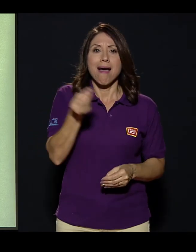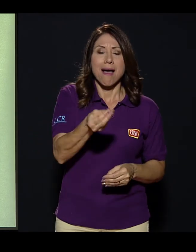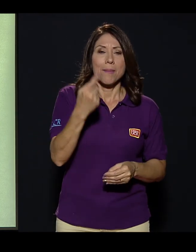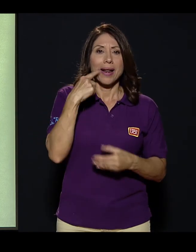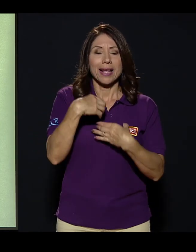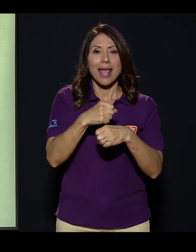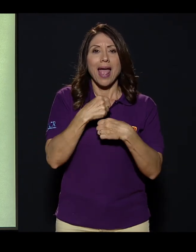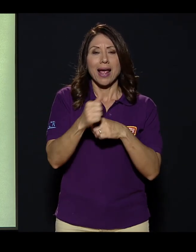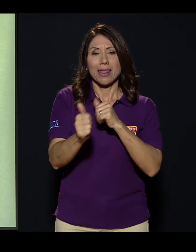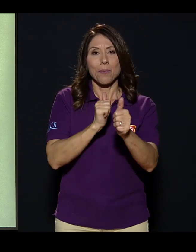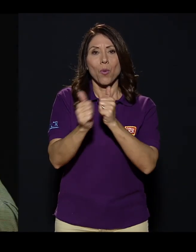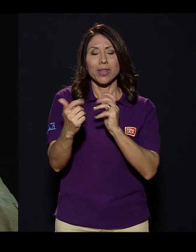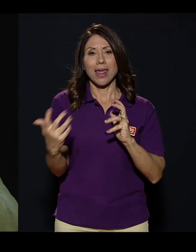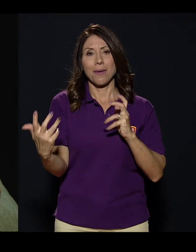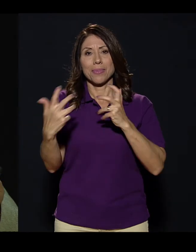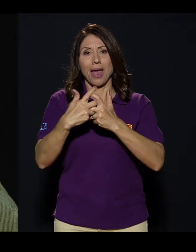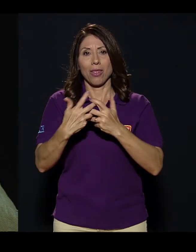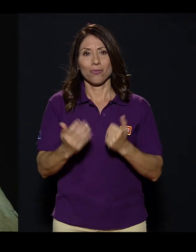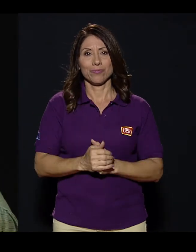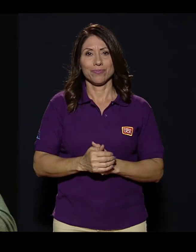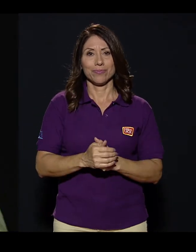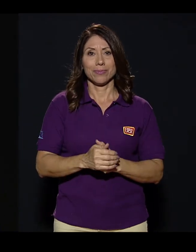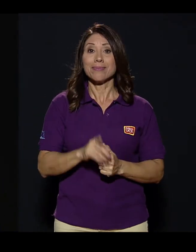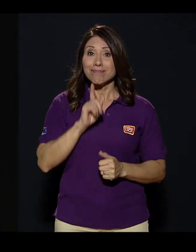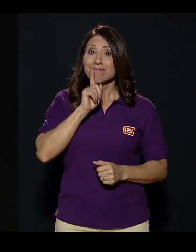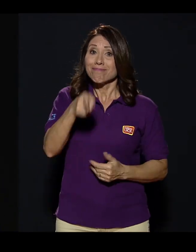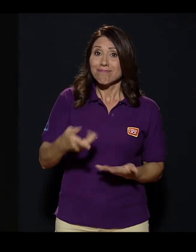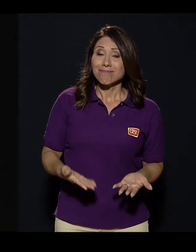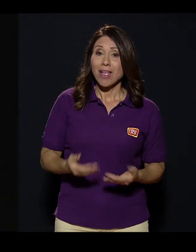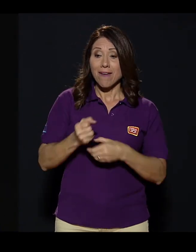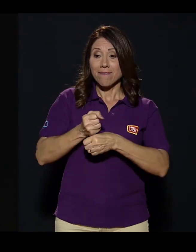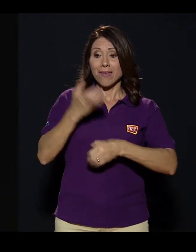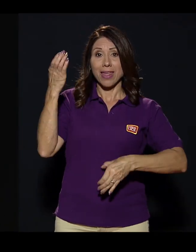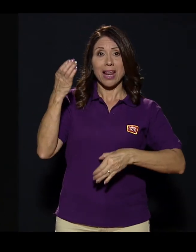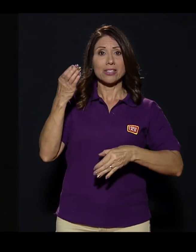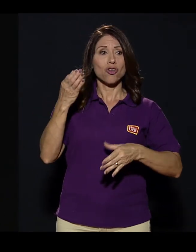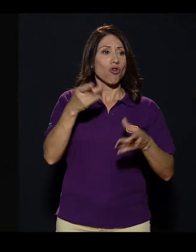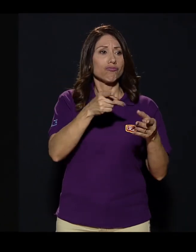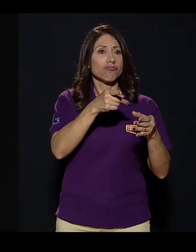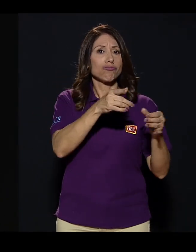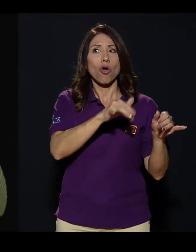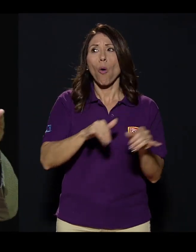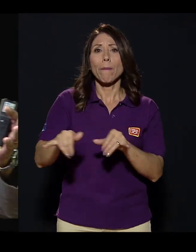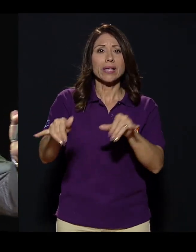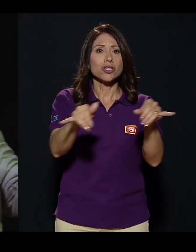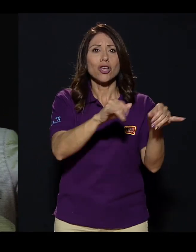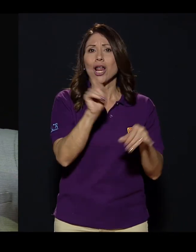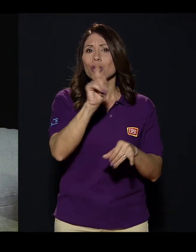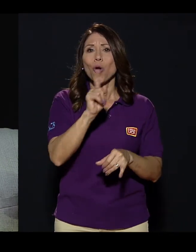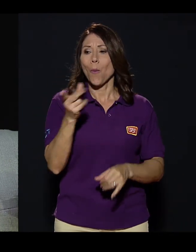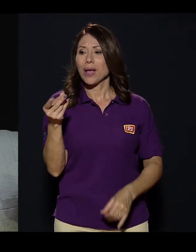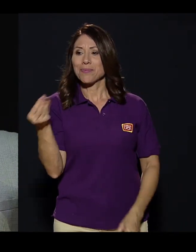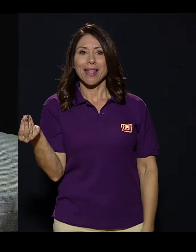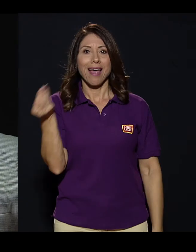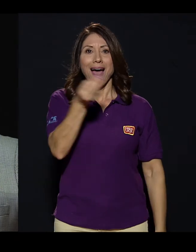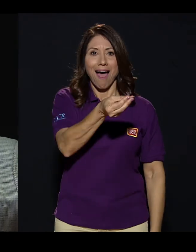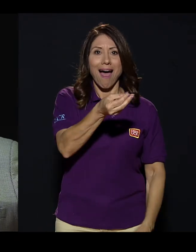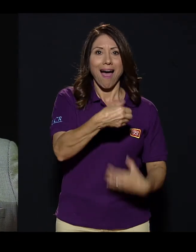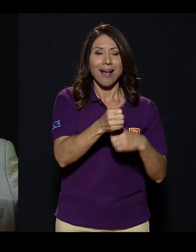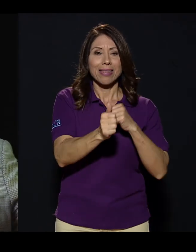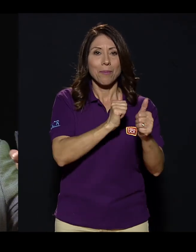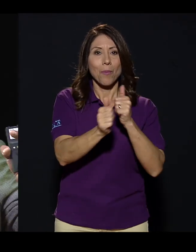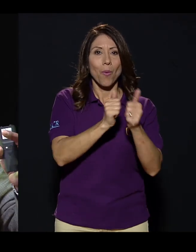deporte adaptado, su rama paralímpica. Federación de tenis es responsable del